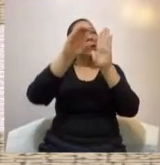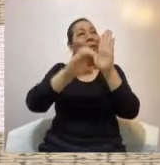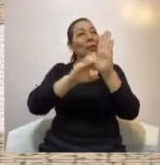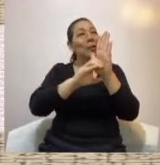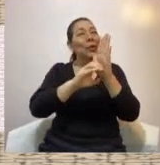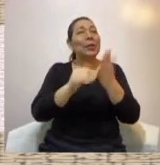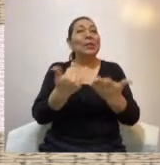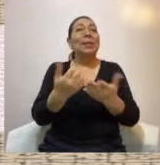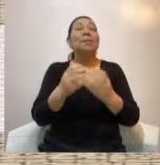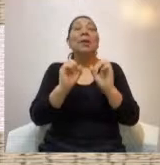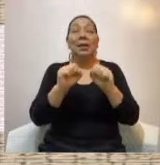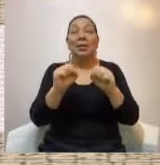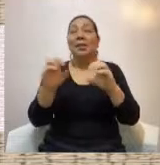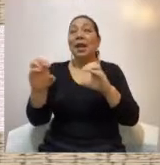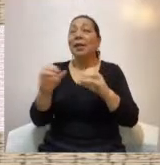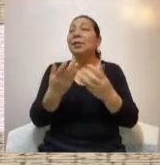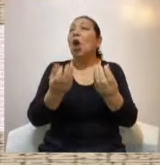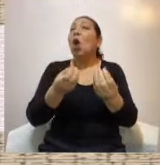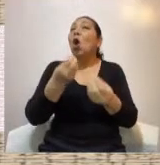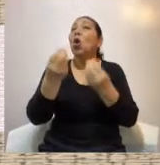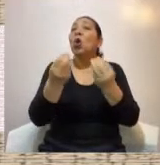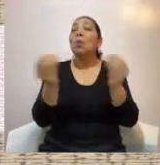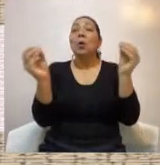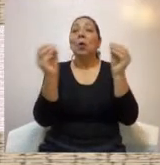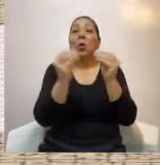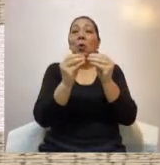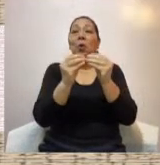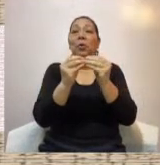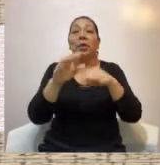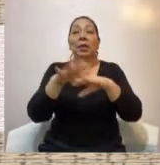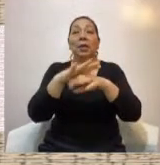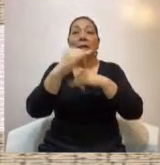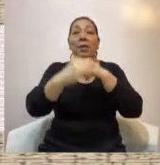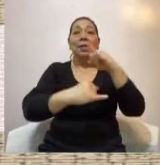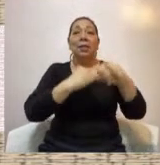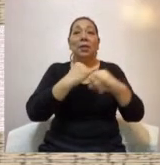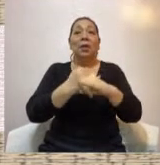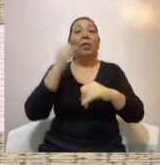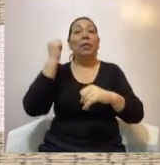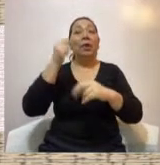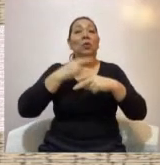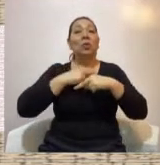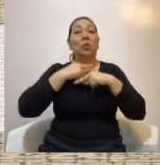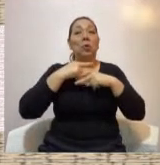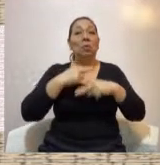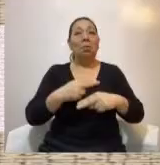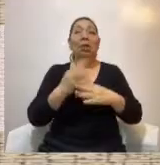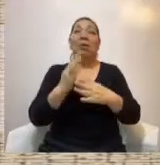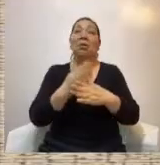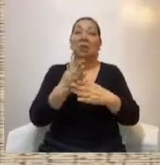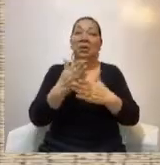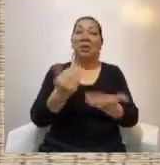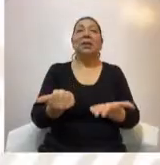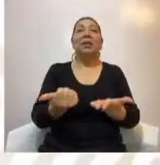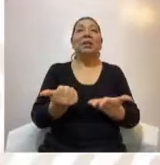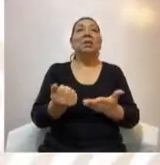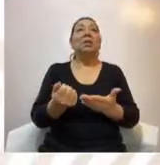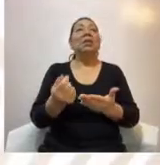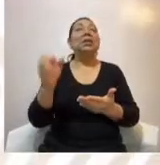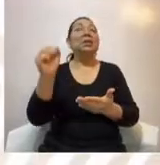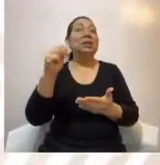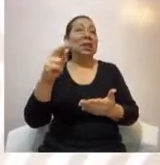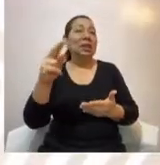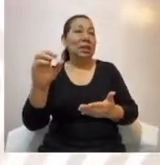Constitución, que se aplica y se interpreta conjuntamente con los tratados internacionales sobre derechos humanos, entre ellos